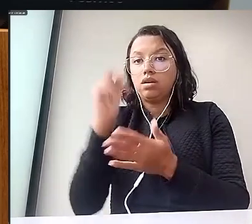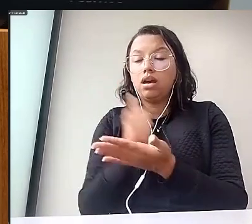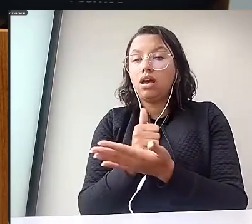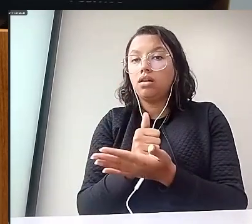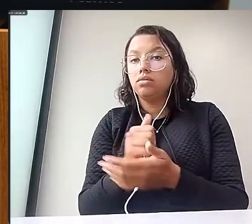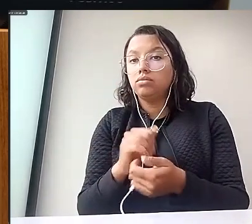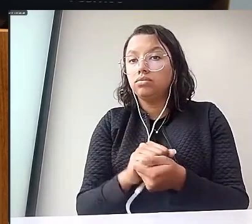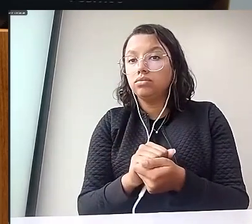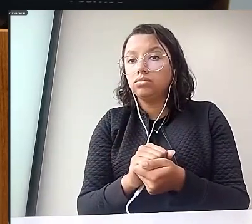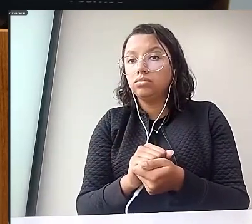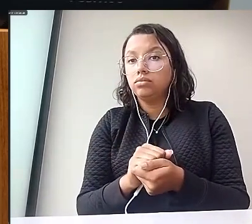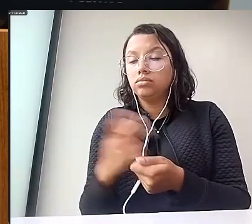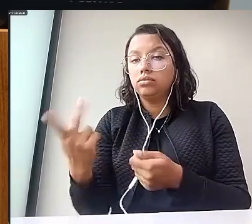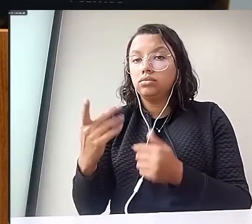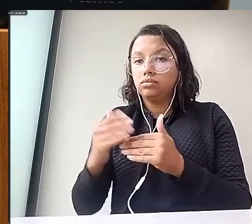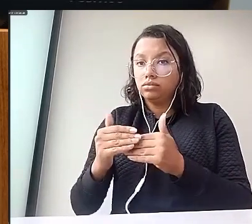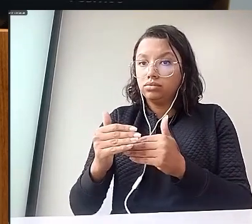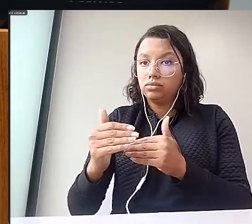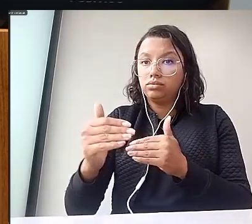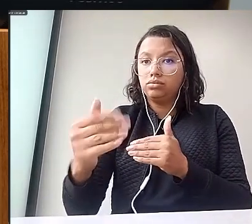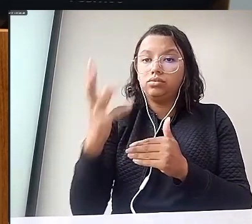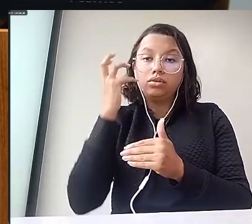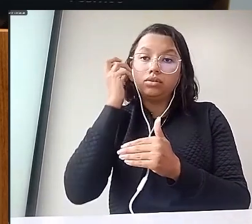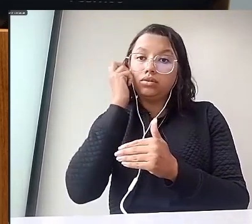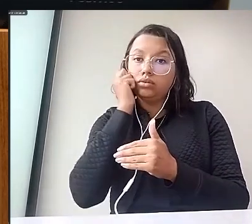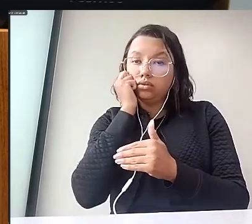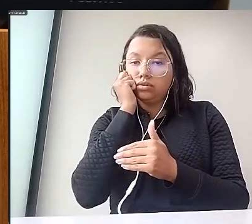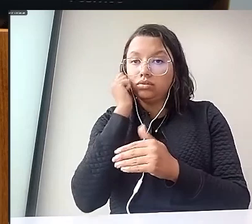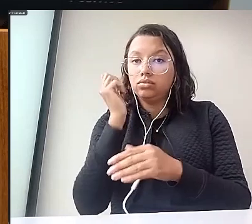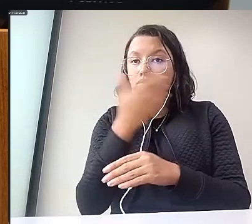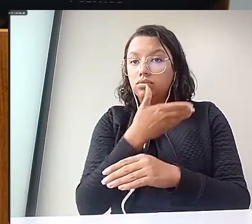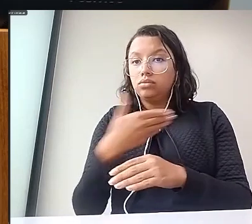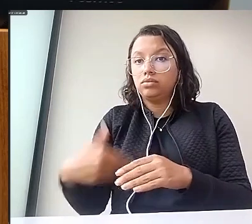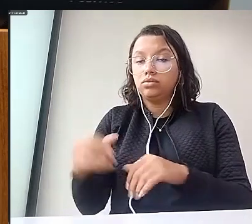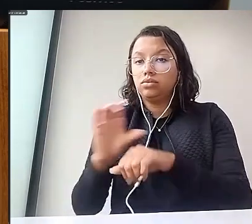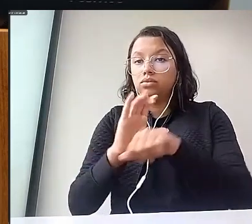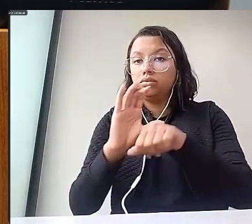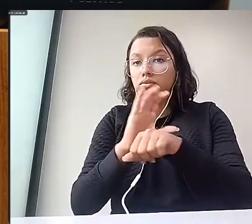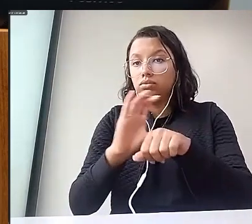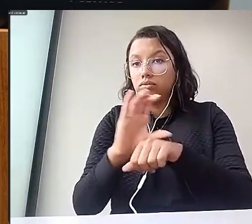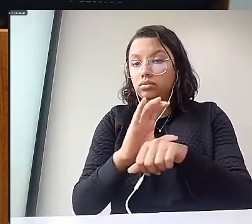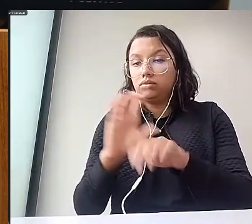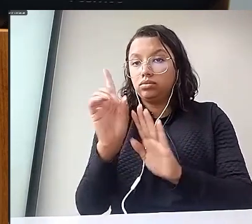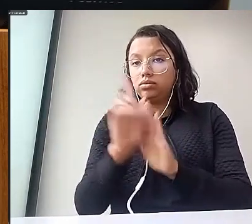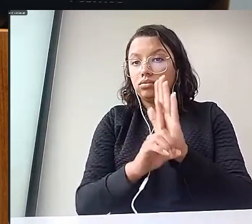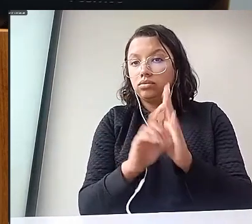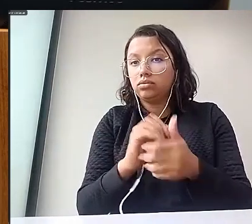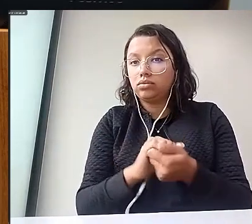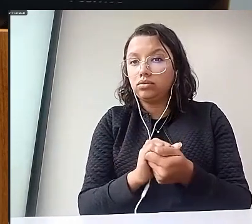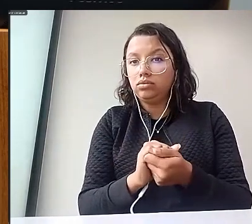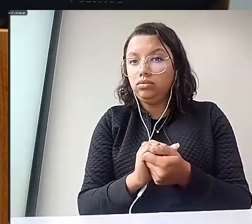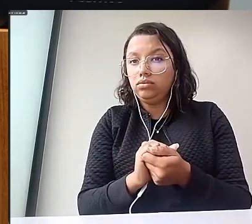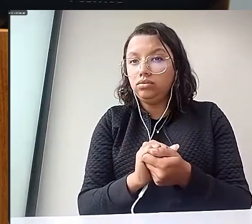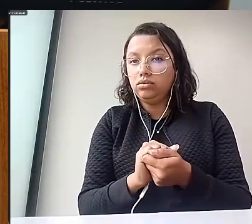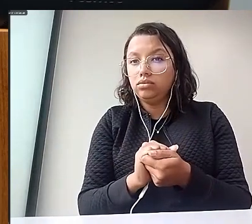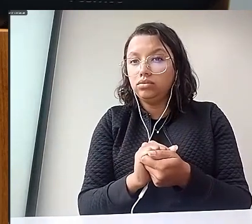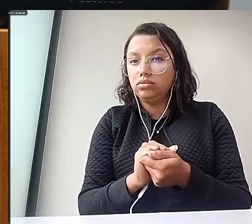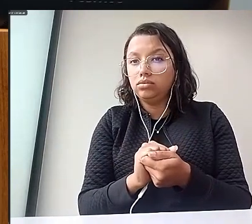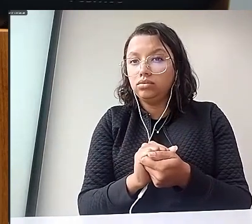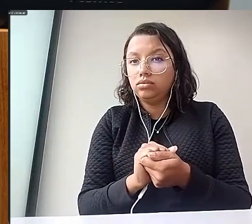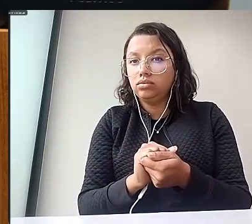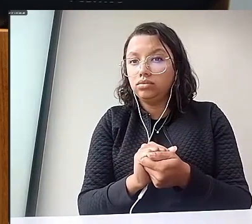y progresivamente adoptando el Estado constitucional de derecho. Pero ese efecto directo